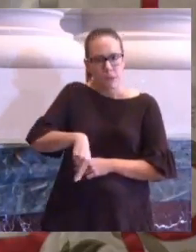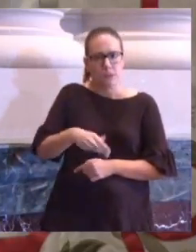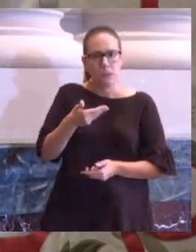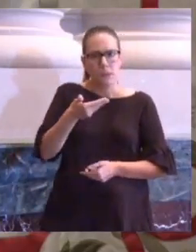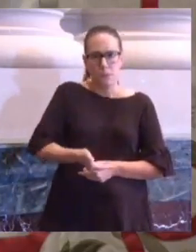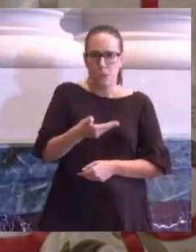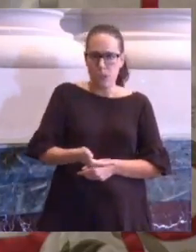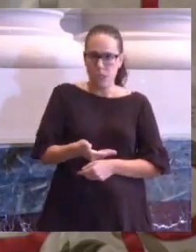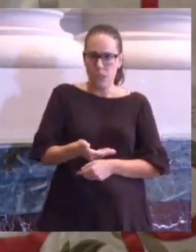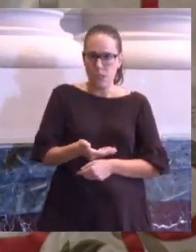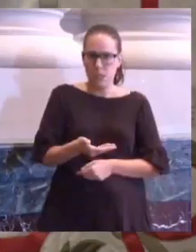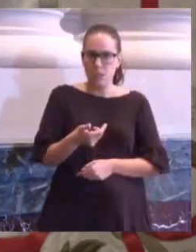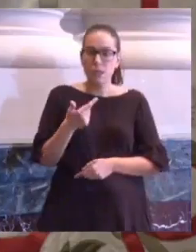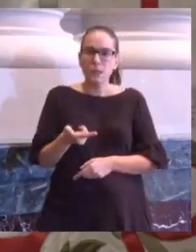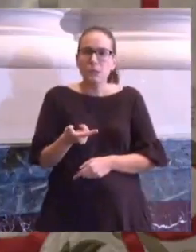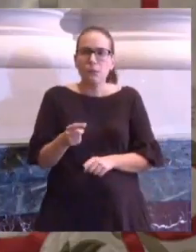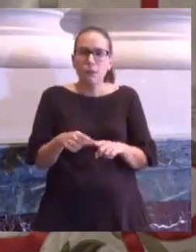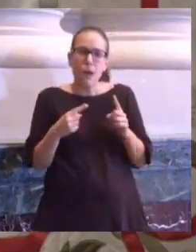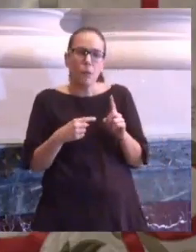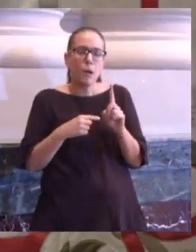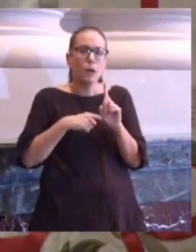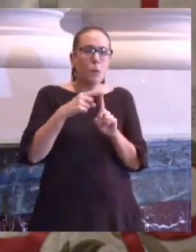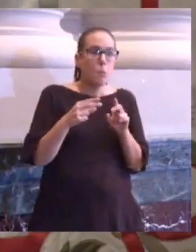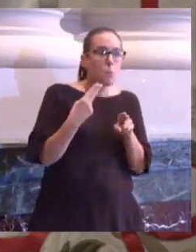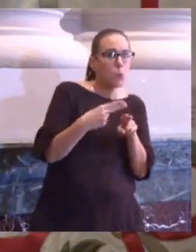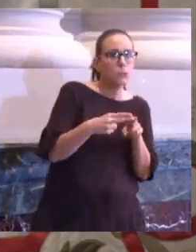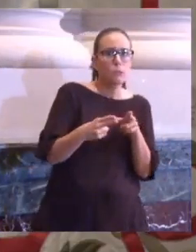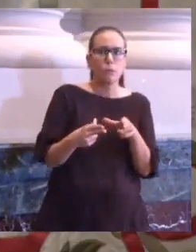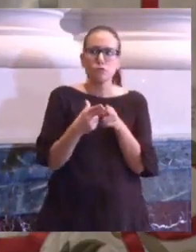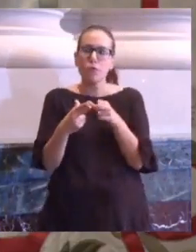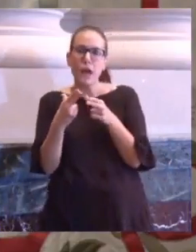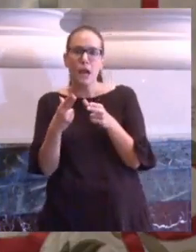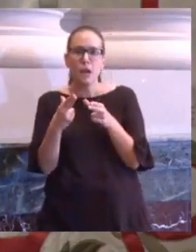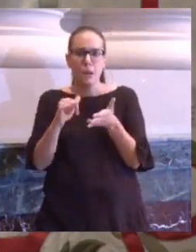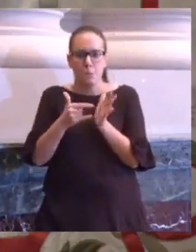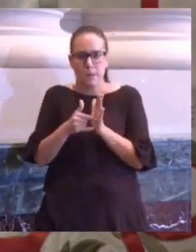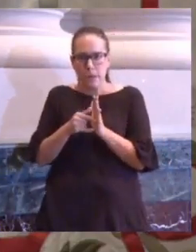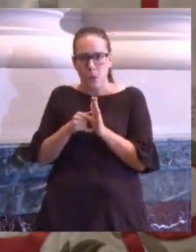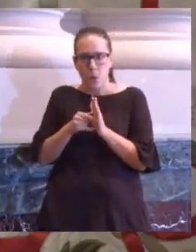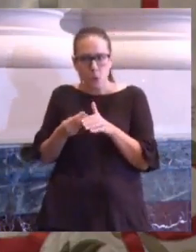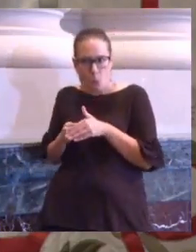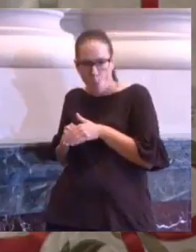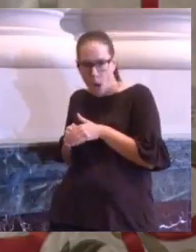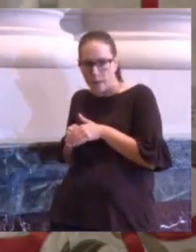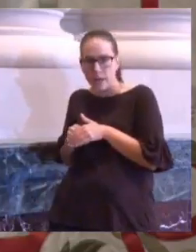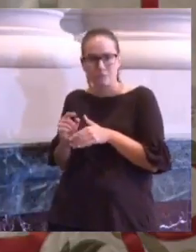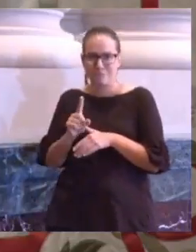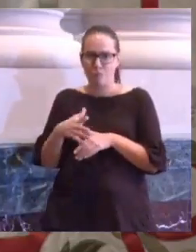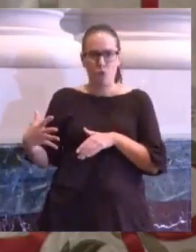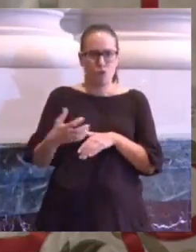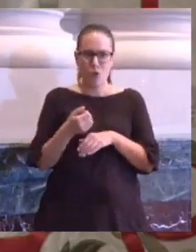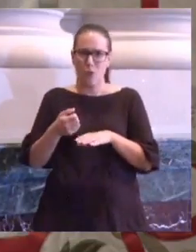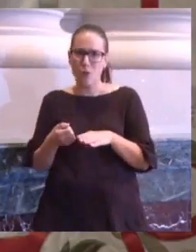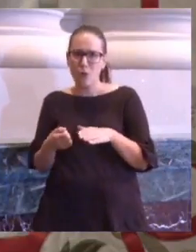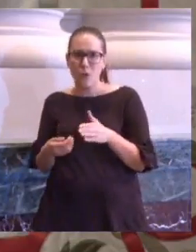a ningún nivel político ni social, escatime medios para que el sistema